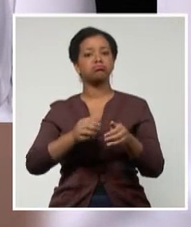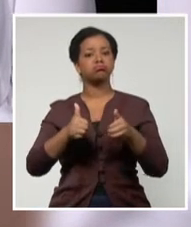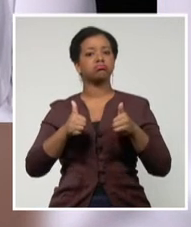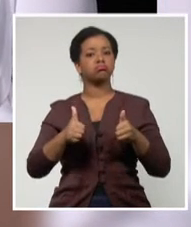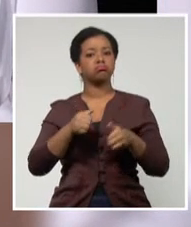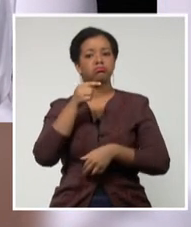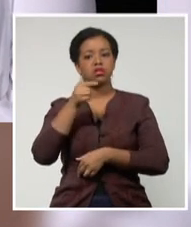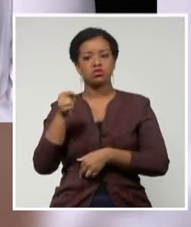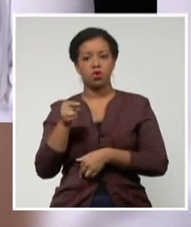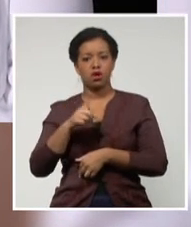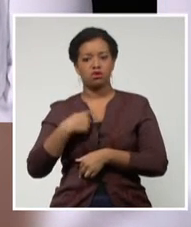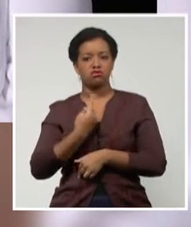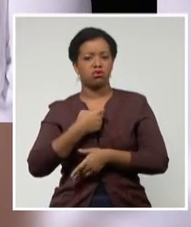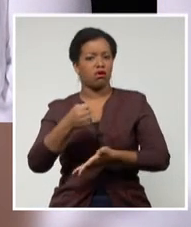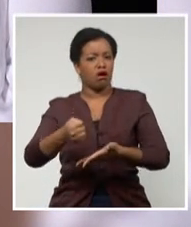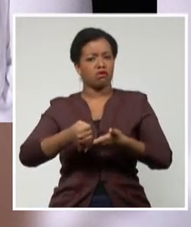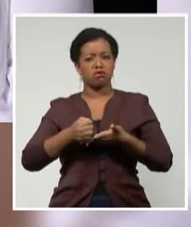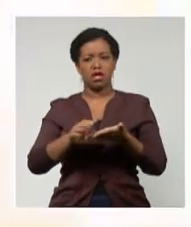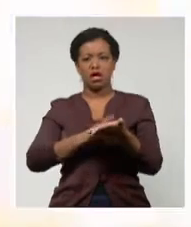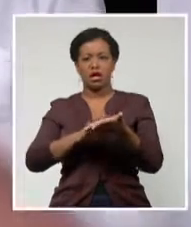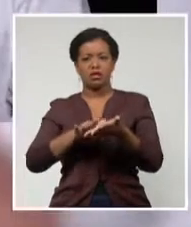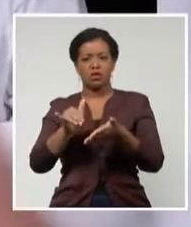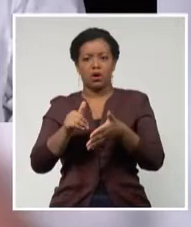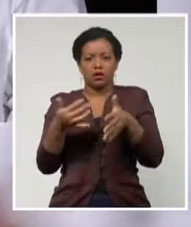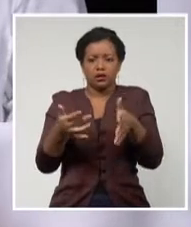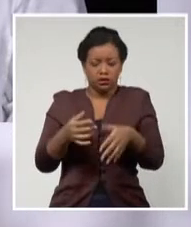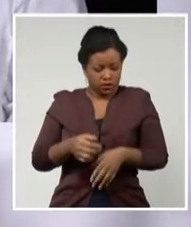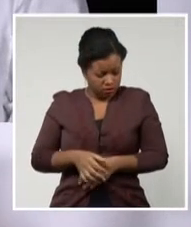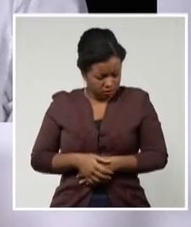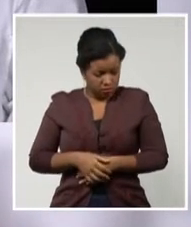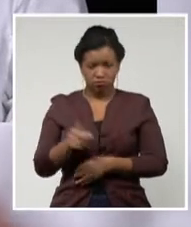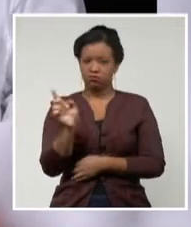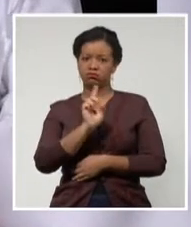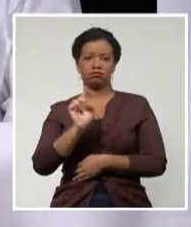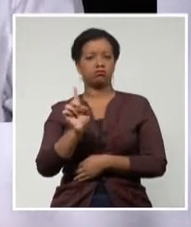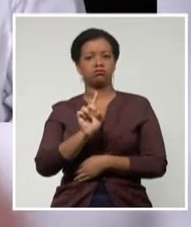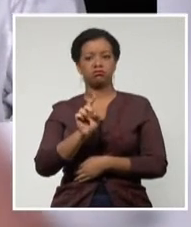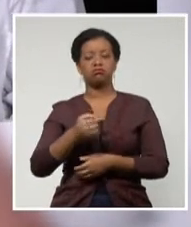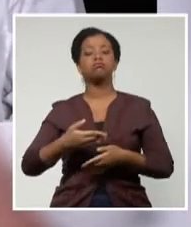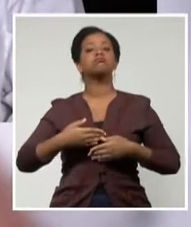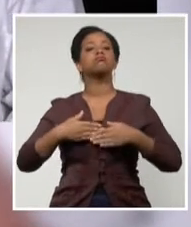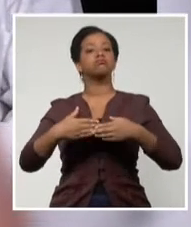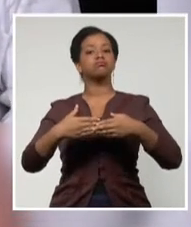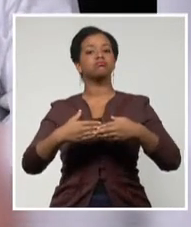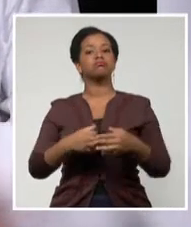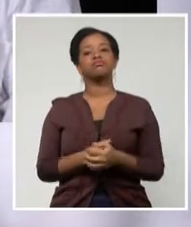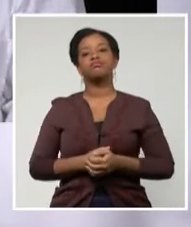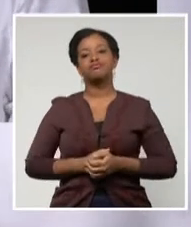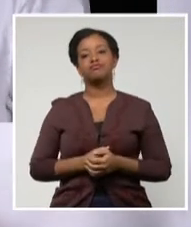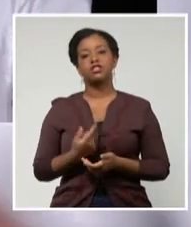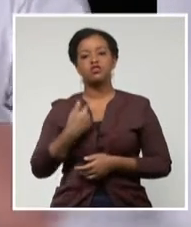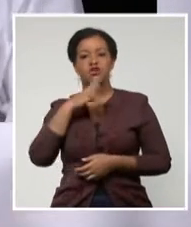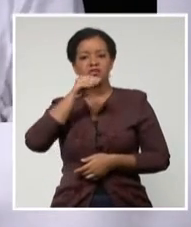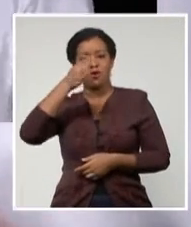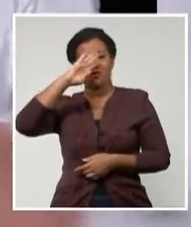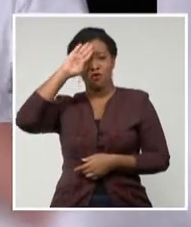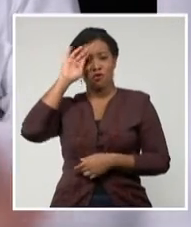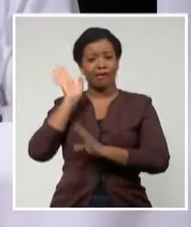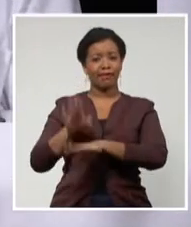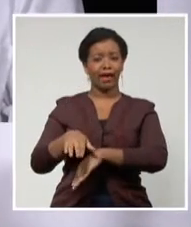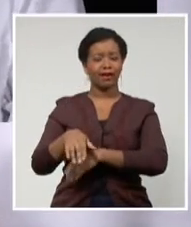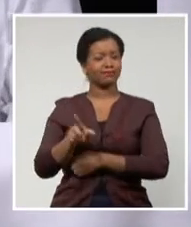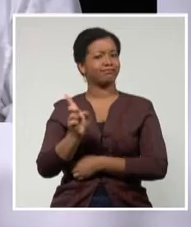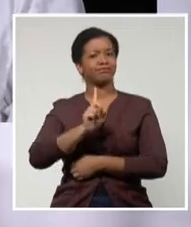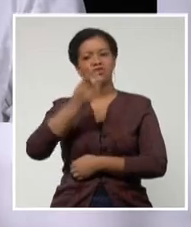a la altura, nadie bajó la cabeza. Ya teníamos que estar en la patria y decíamos, la patria no nos va a abandonar, vamos a estar aquí,